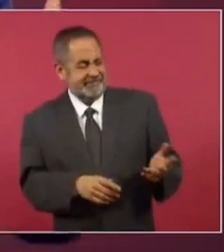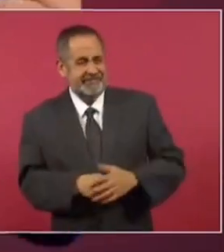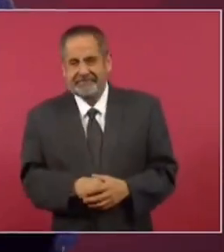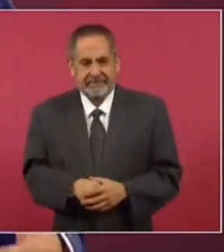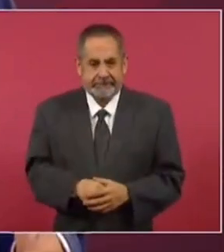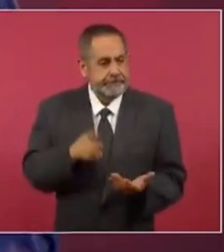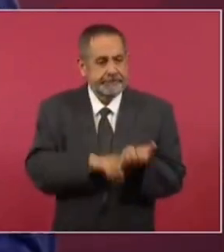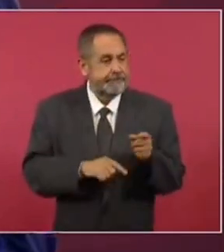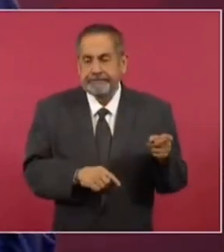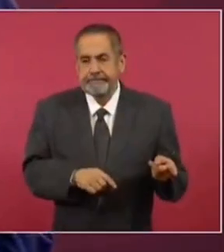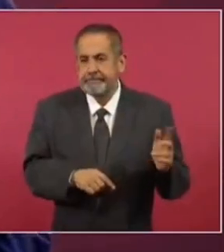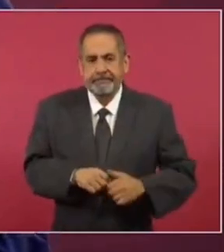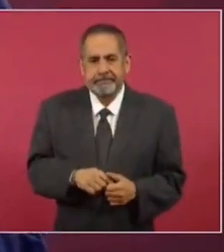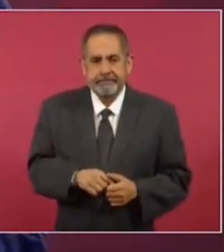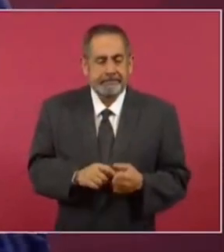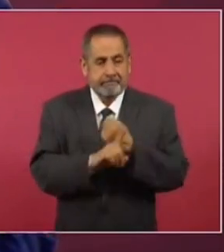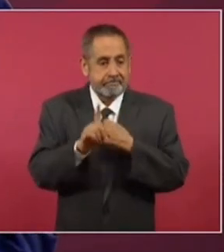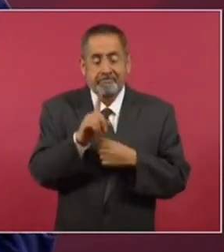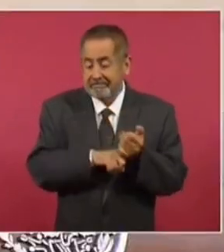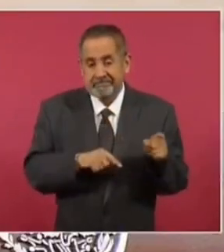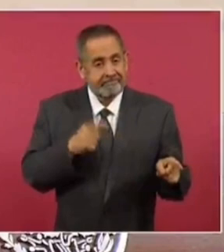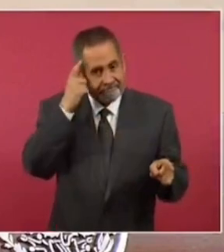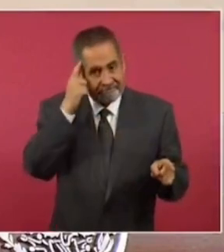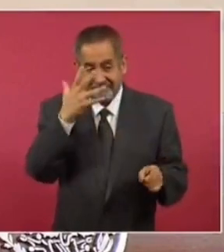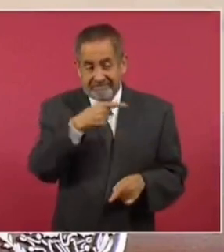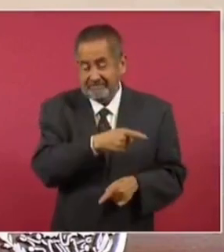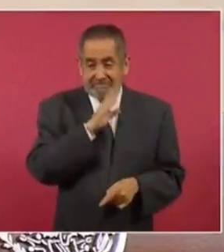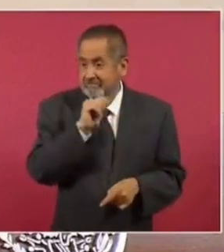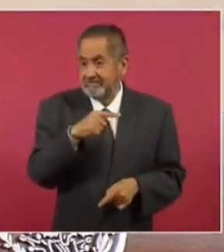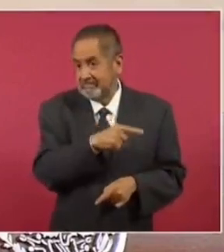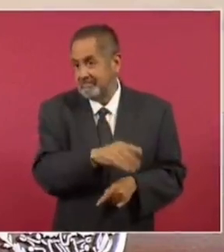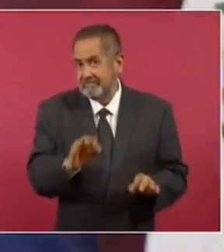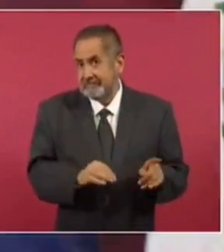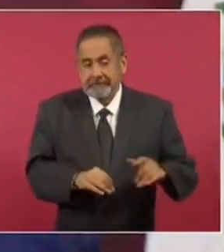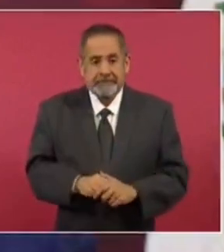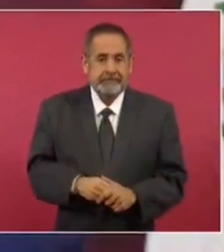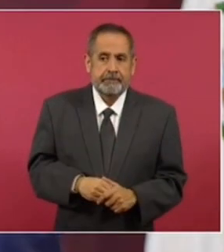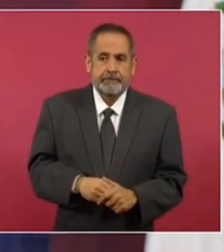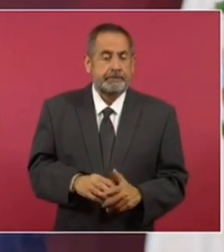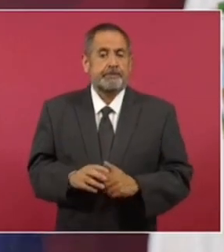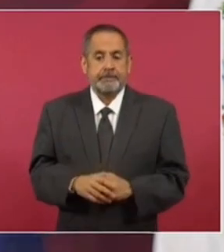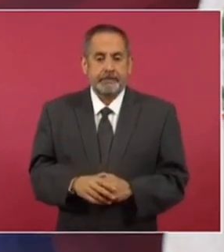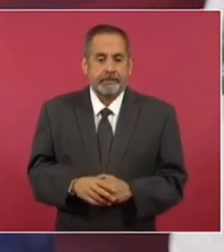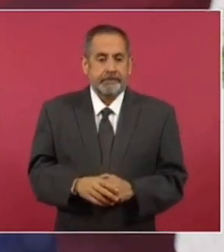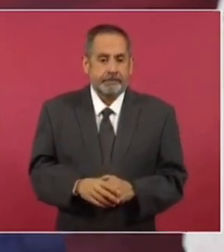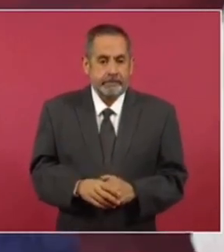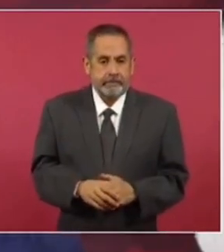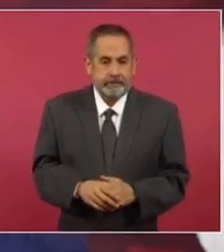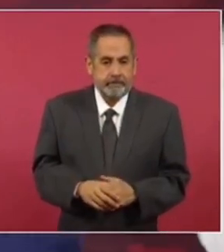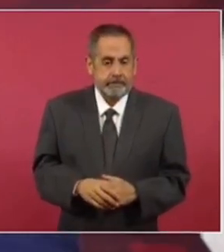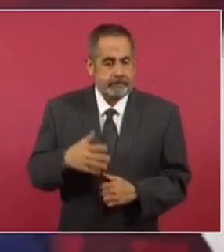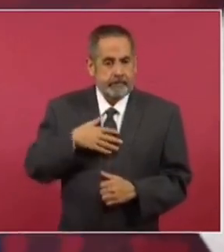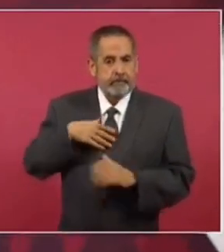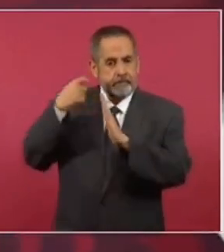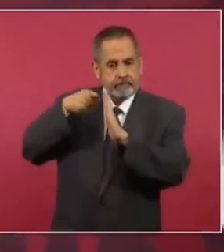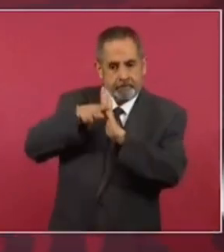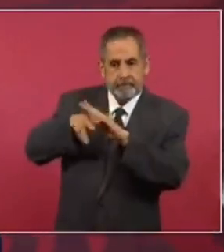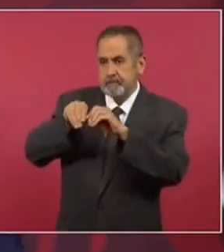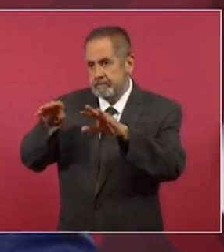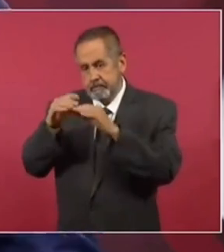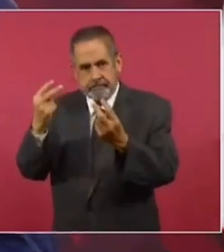es porque se tiene un problema serio. Yo ahora que hice un video para aclarar, porque